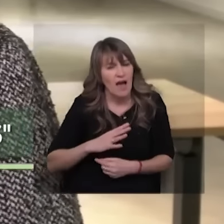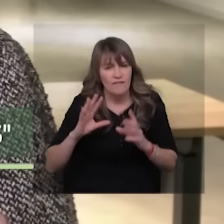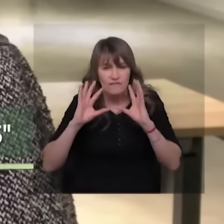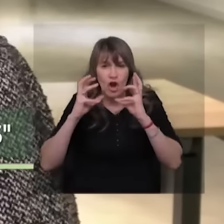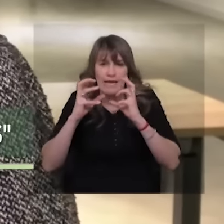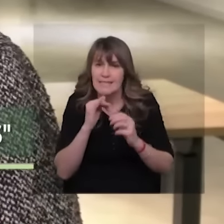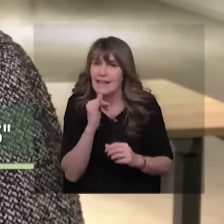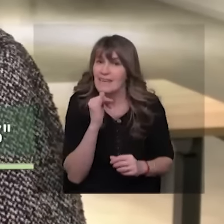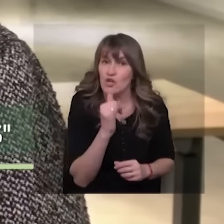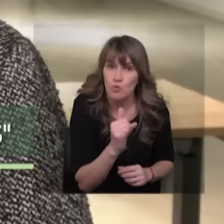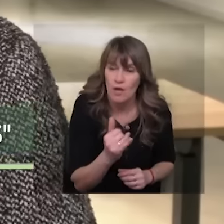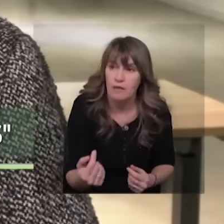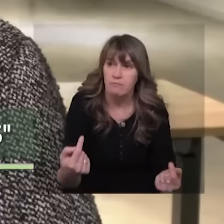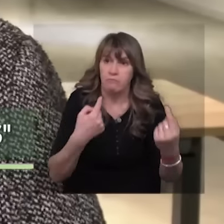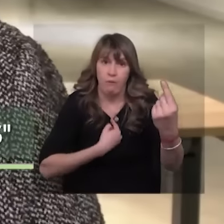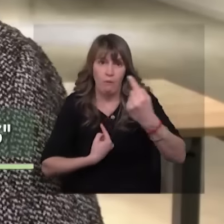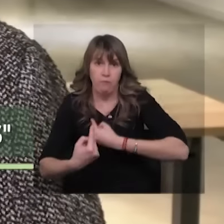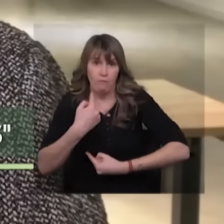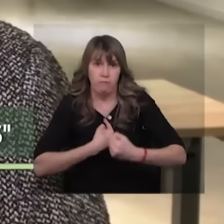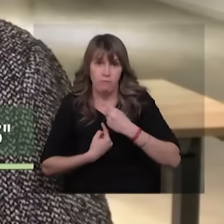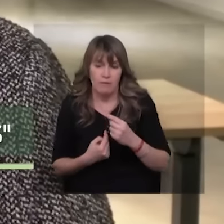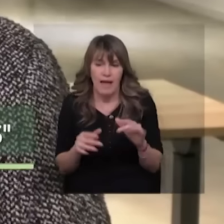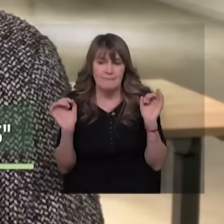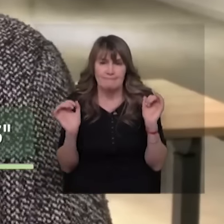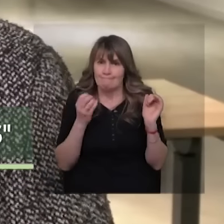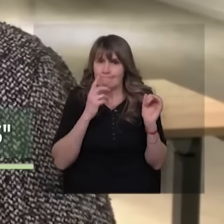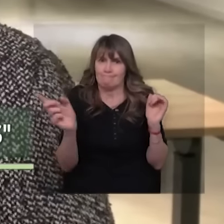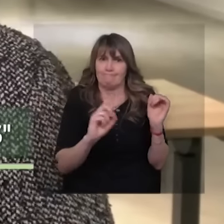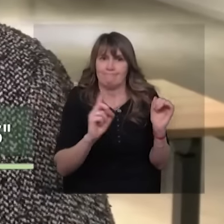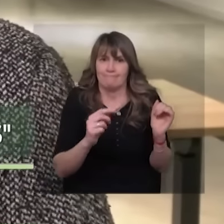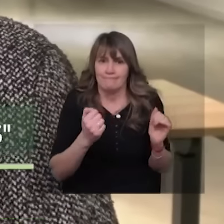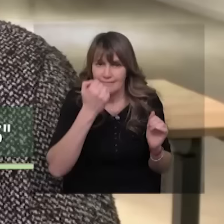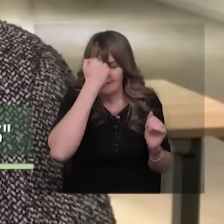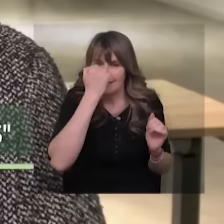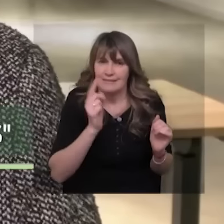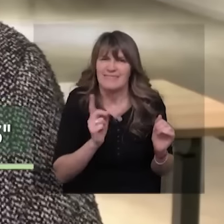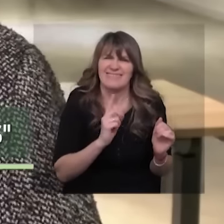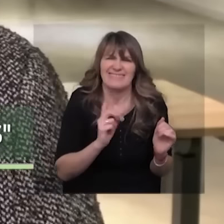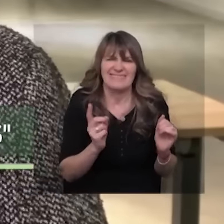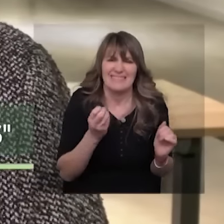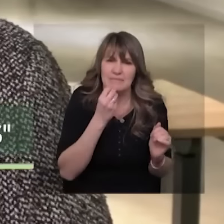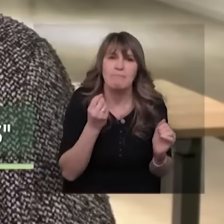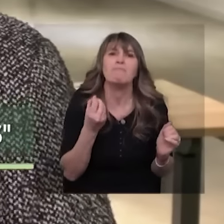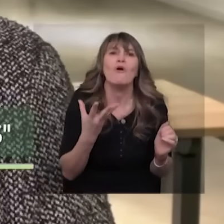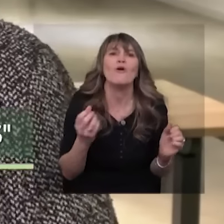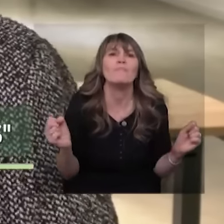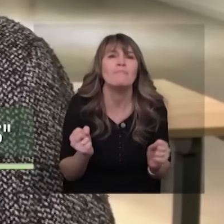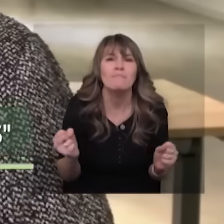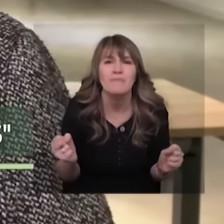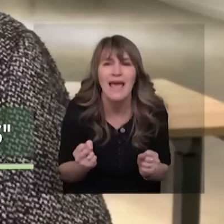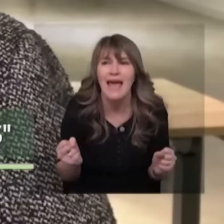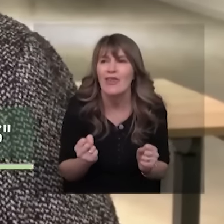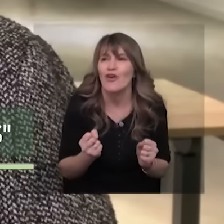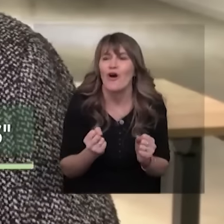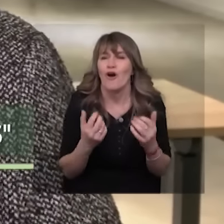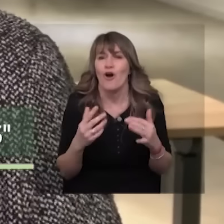mujeres empiezan el proceso de denuncia y después se retractan no porque estén mintiendo se retractan porque tienen miedo se retractan porque